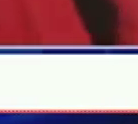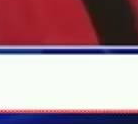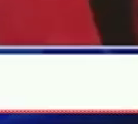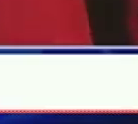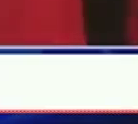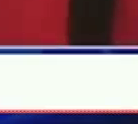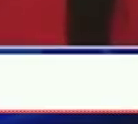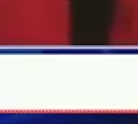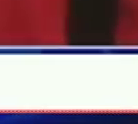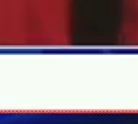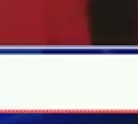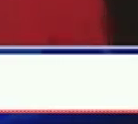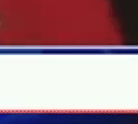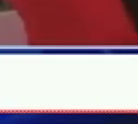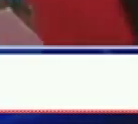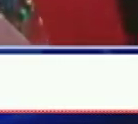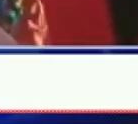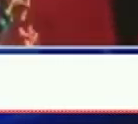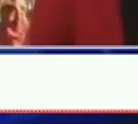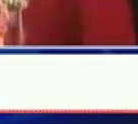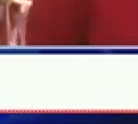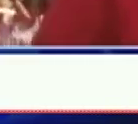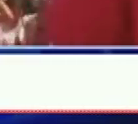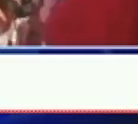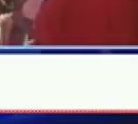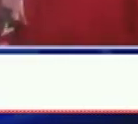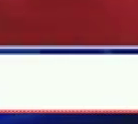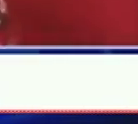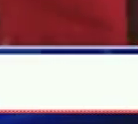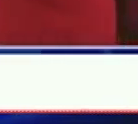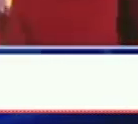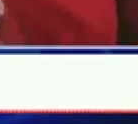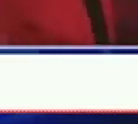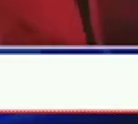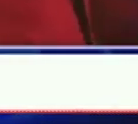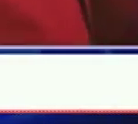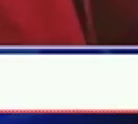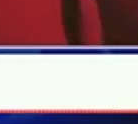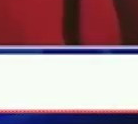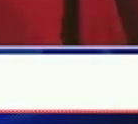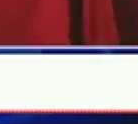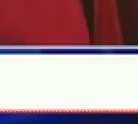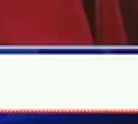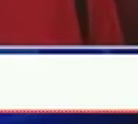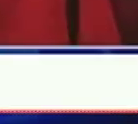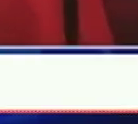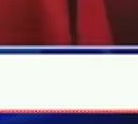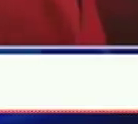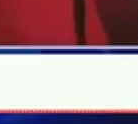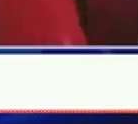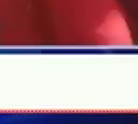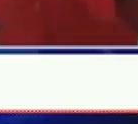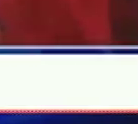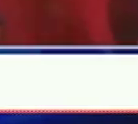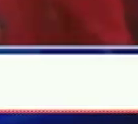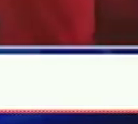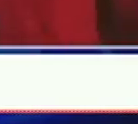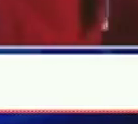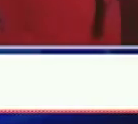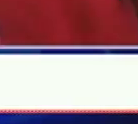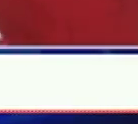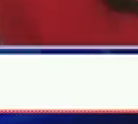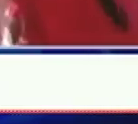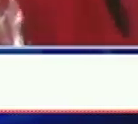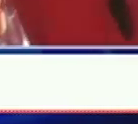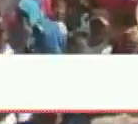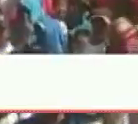sonidos de escuchar en la arena bolivariana está una mujer hablando una mujer indígena vamos a escucharla podemos